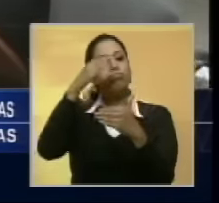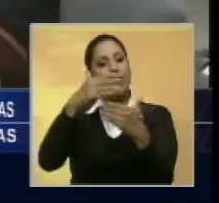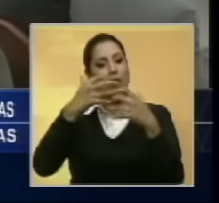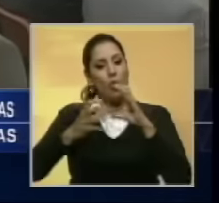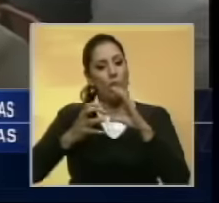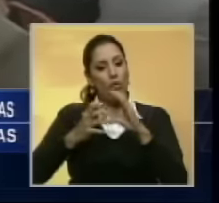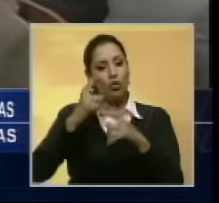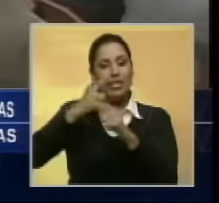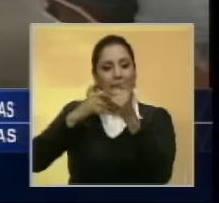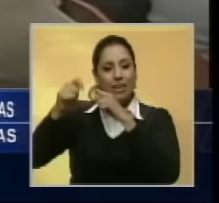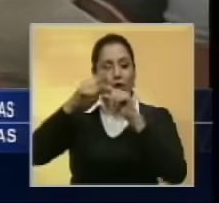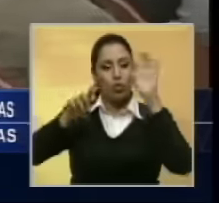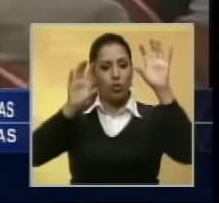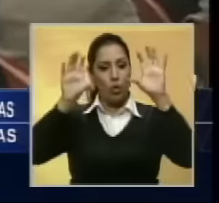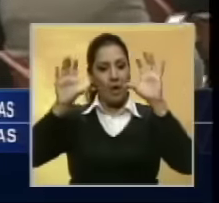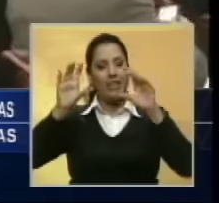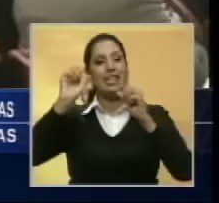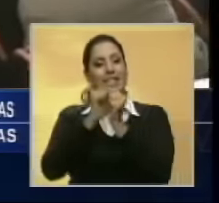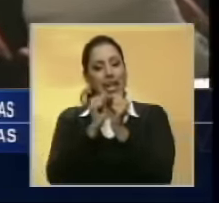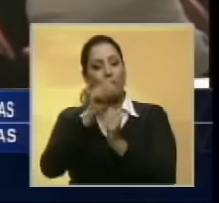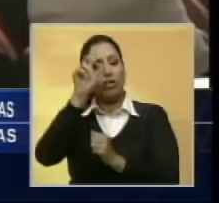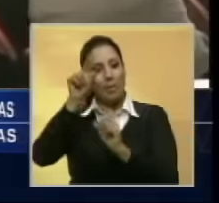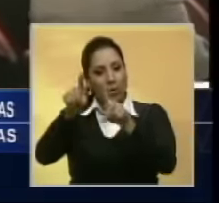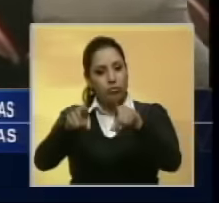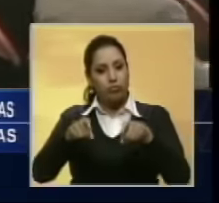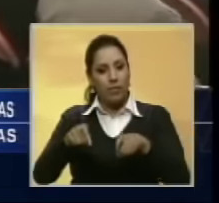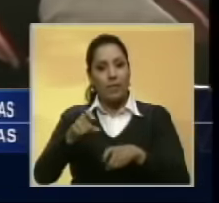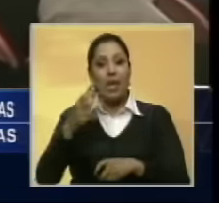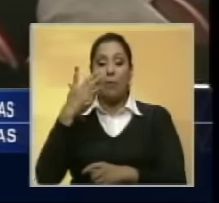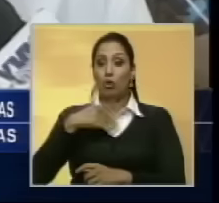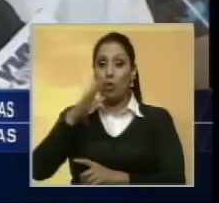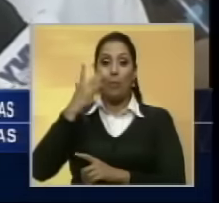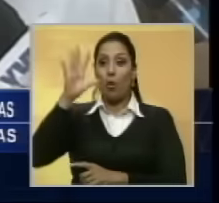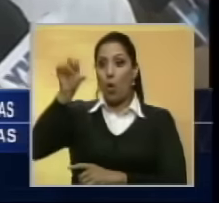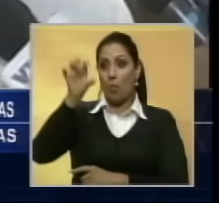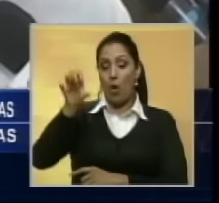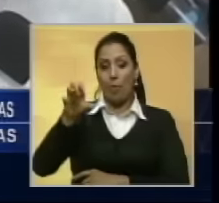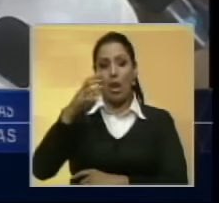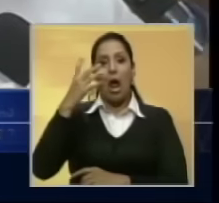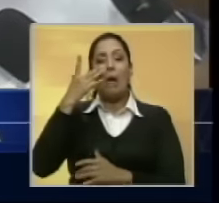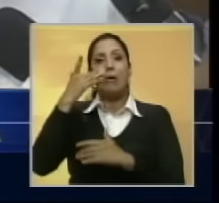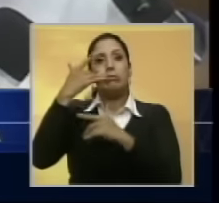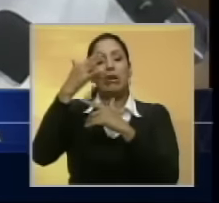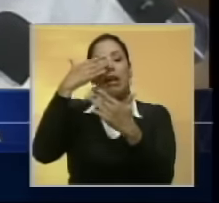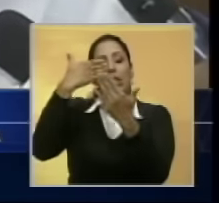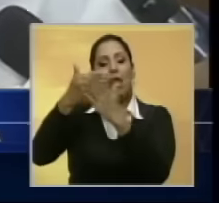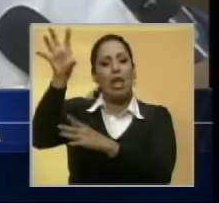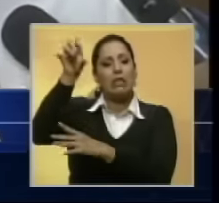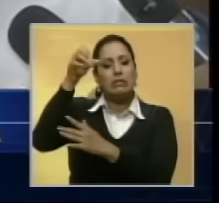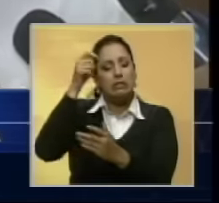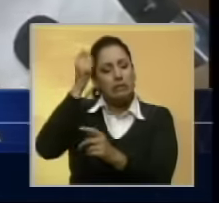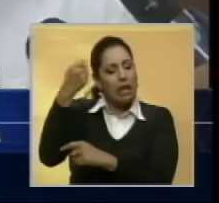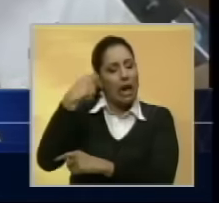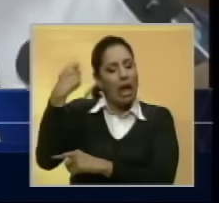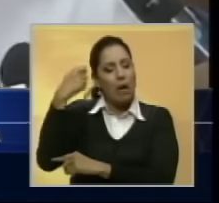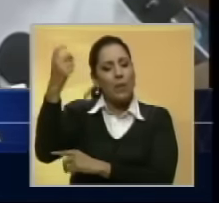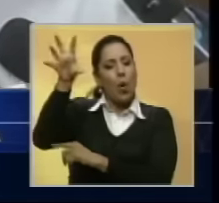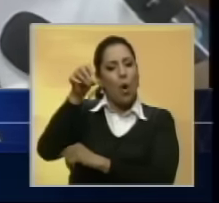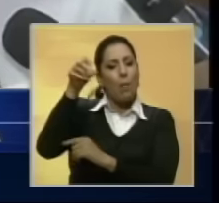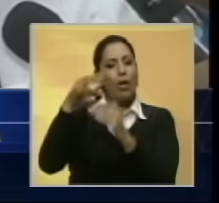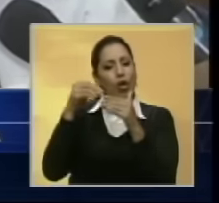motores exportadores minero y agrícola. Si solo importamos, nosotros toda la vida vamos a estar condenados a las importaciones y siempre vamos a estar condenados a